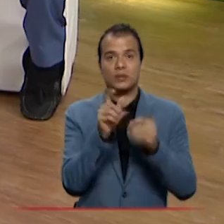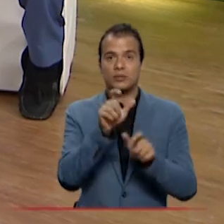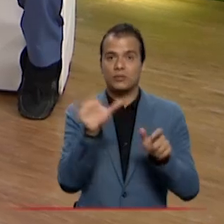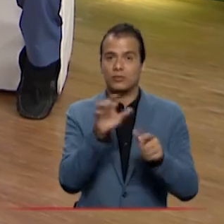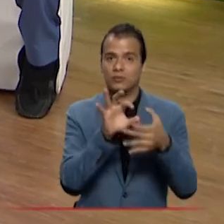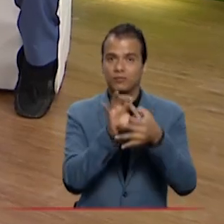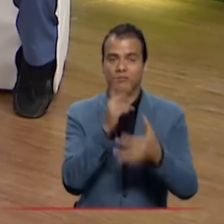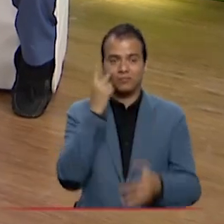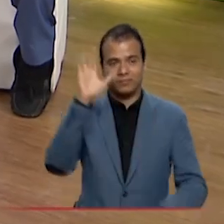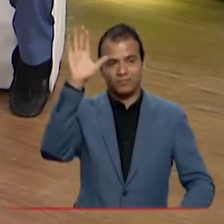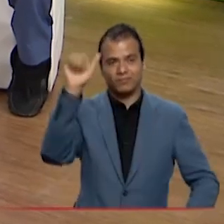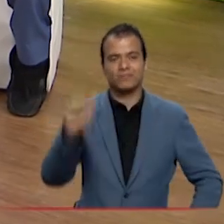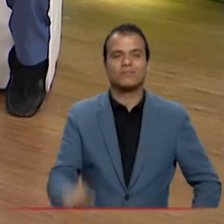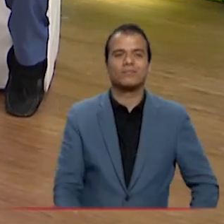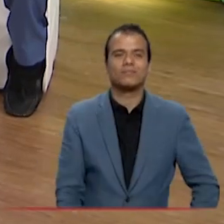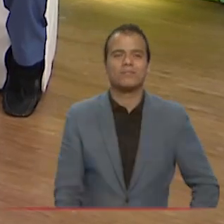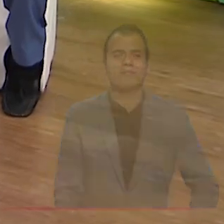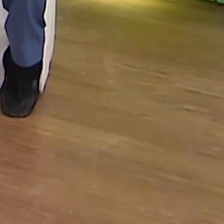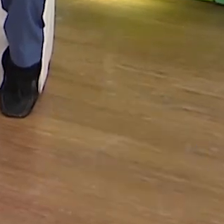próxima